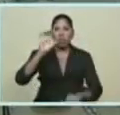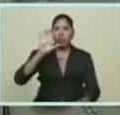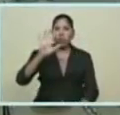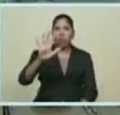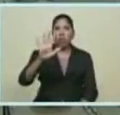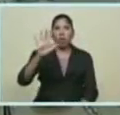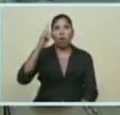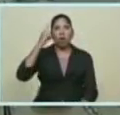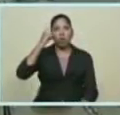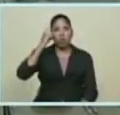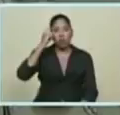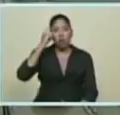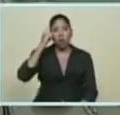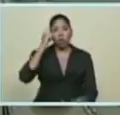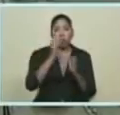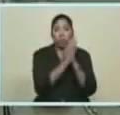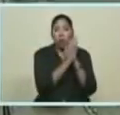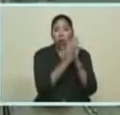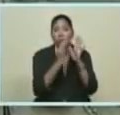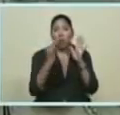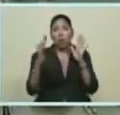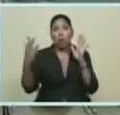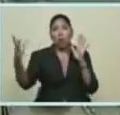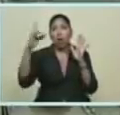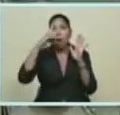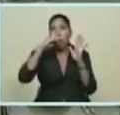365 días del año,